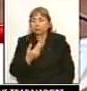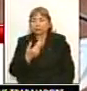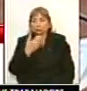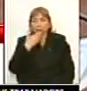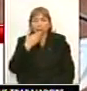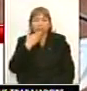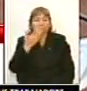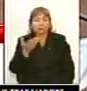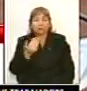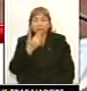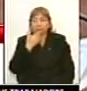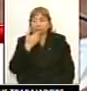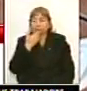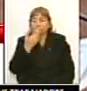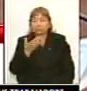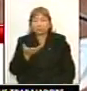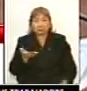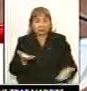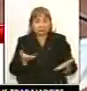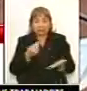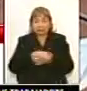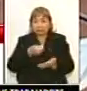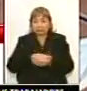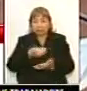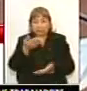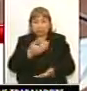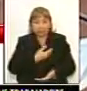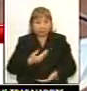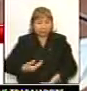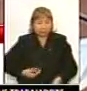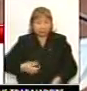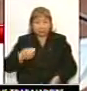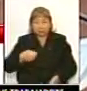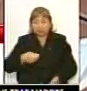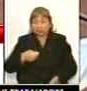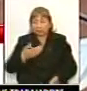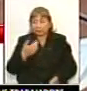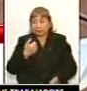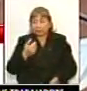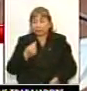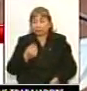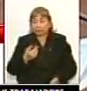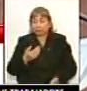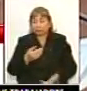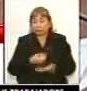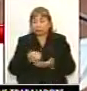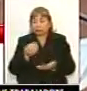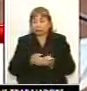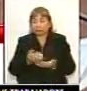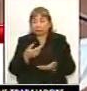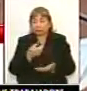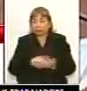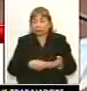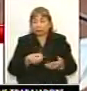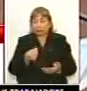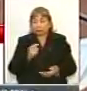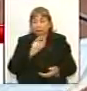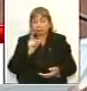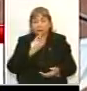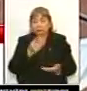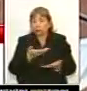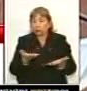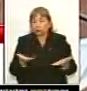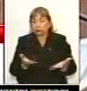alguien que están ahora pagando el Estado pensión porque los que retiraron los aportes se gastaron la plata. No hay pues eso,